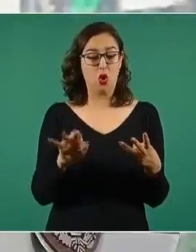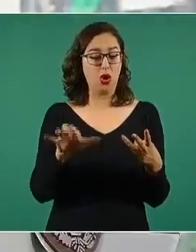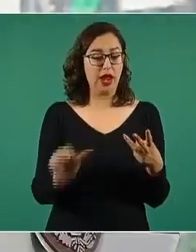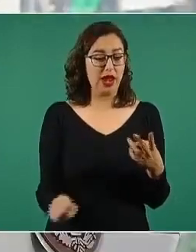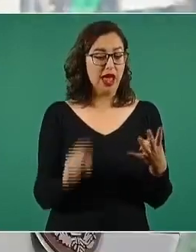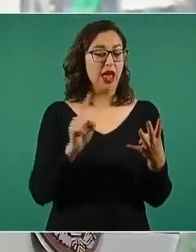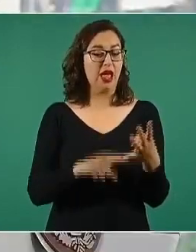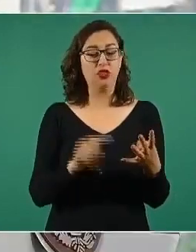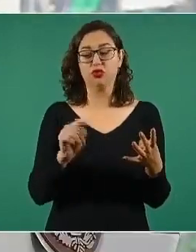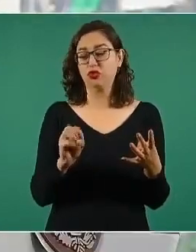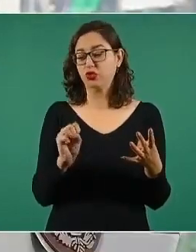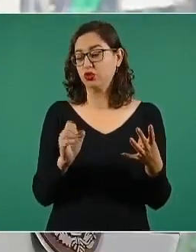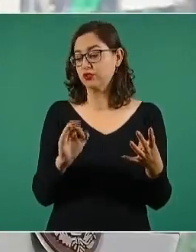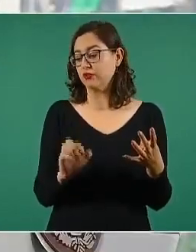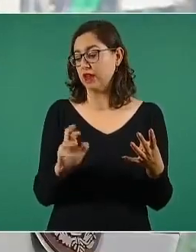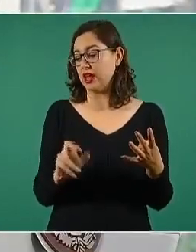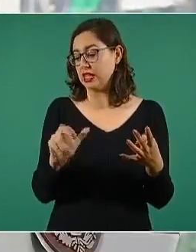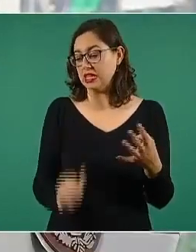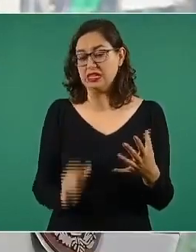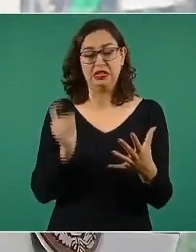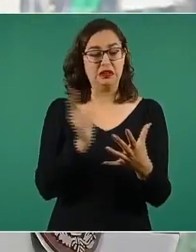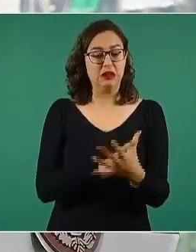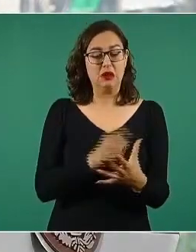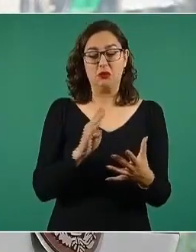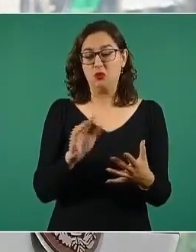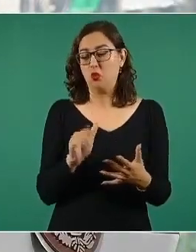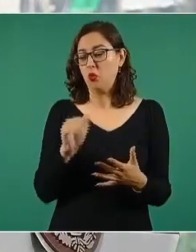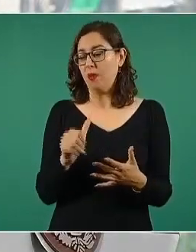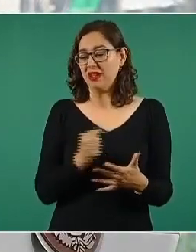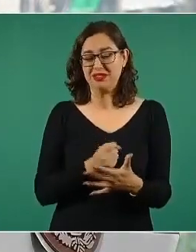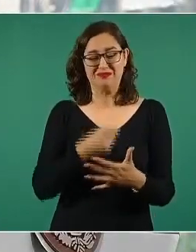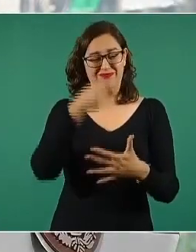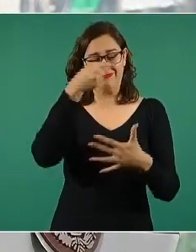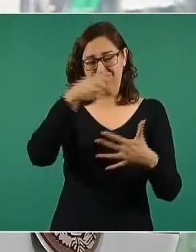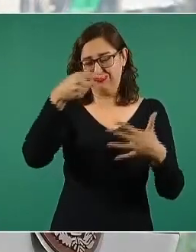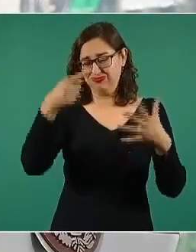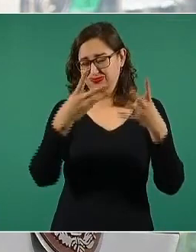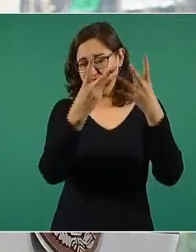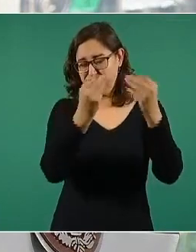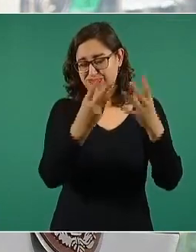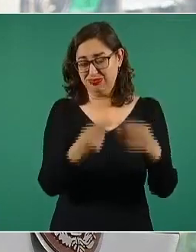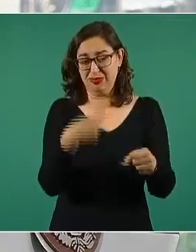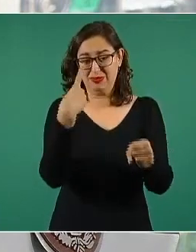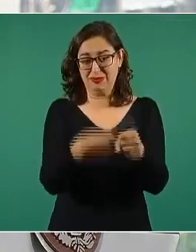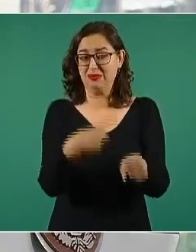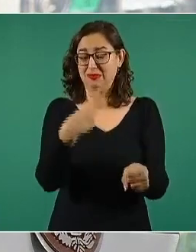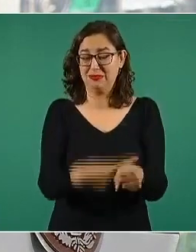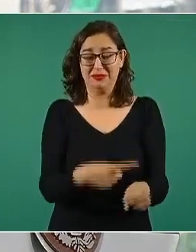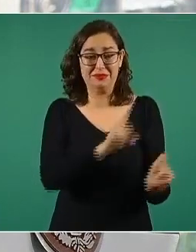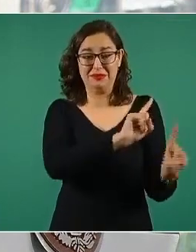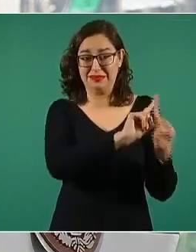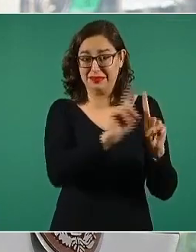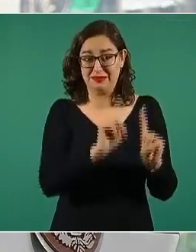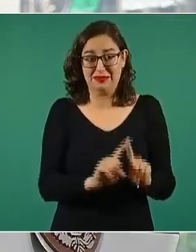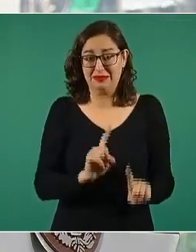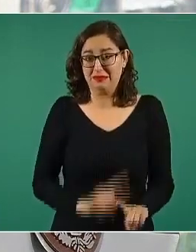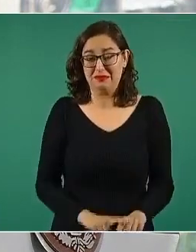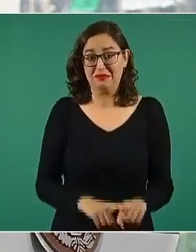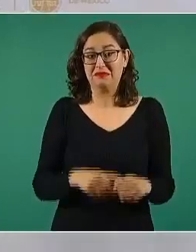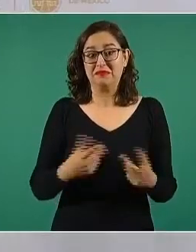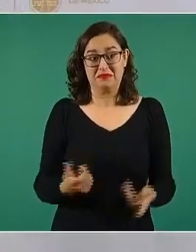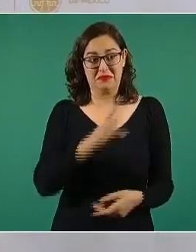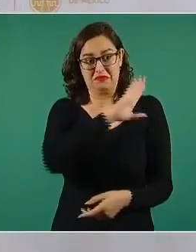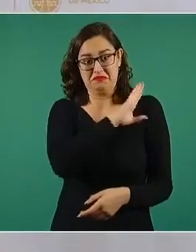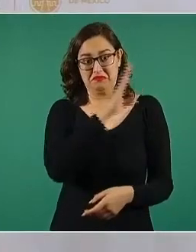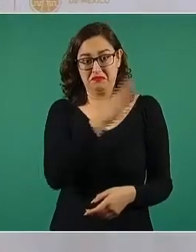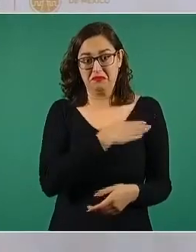bubas, peste y otras enfermedades diezmaron a